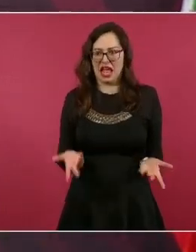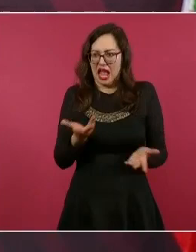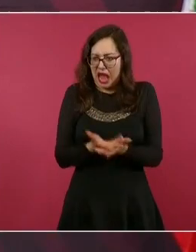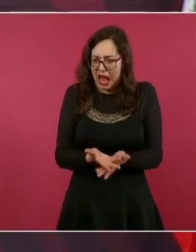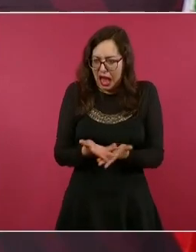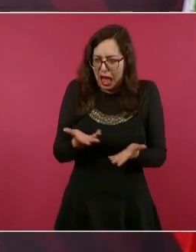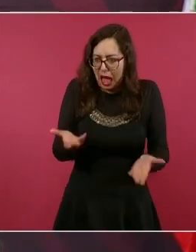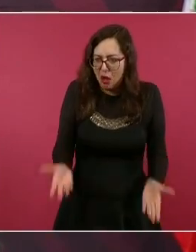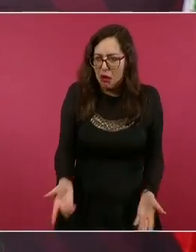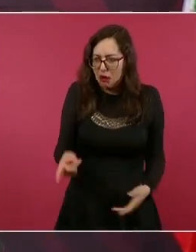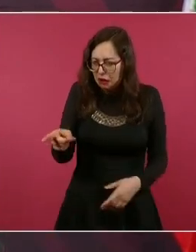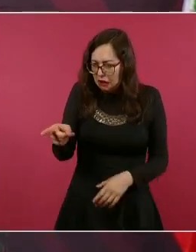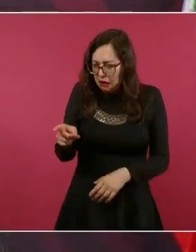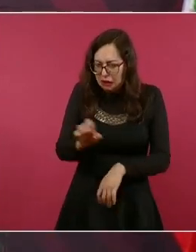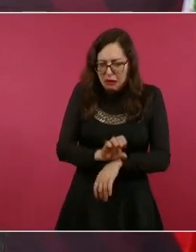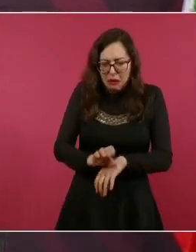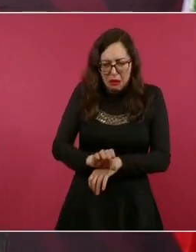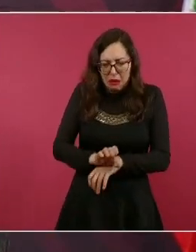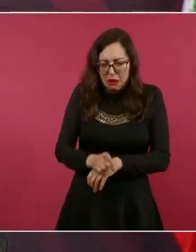atroz,